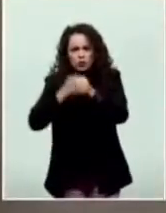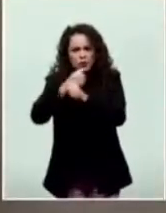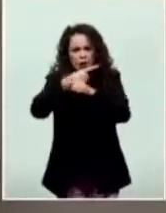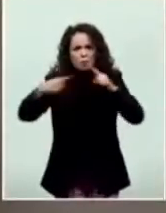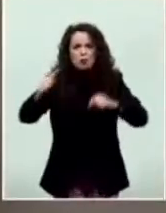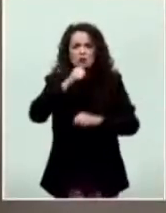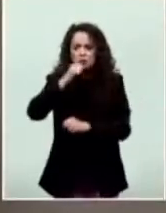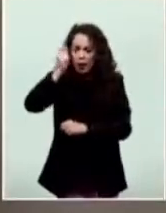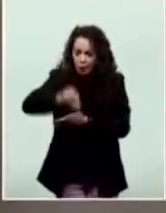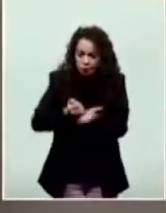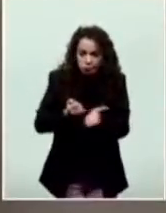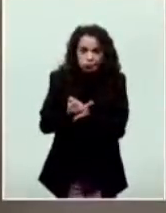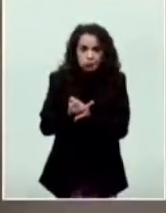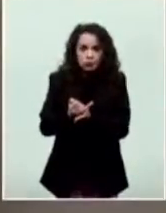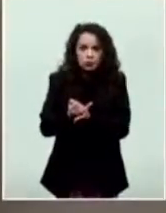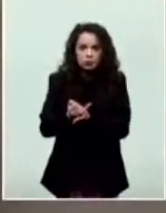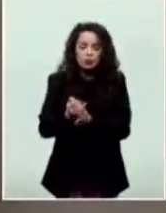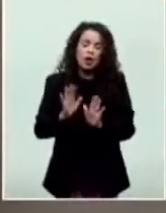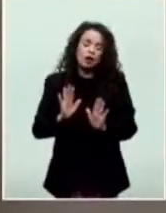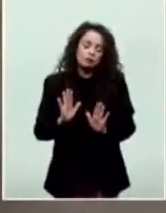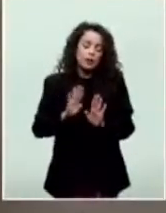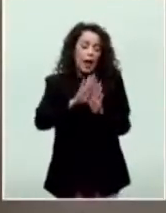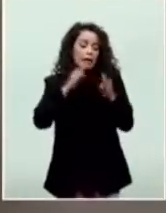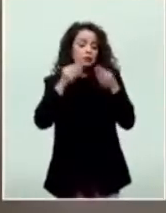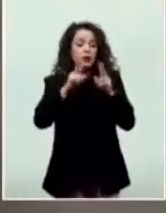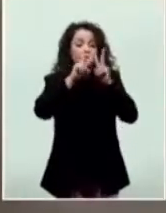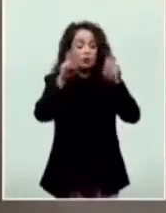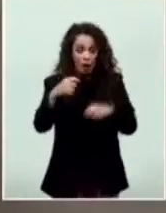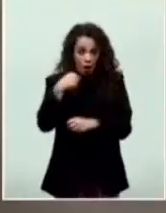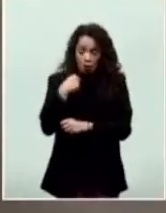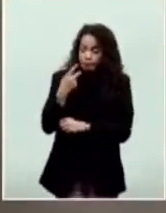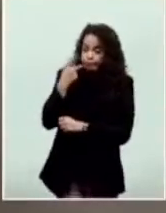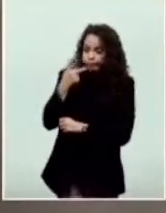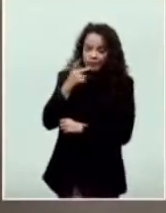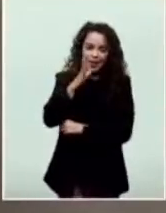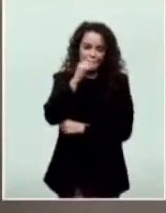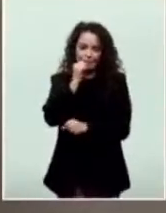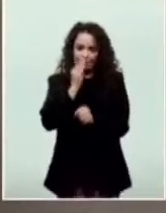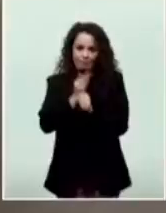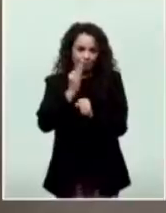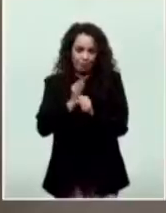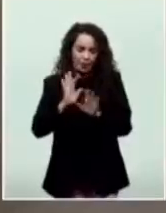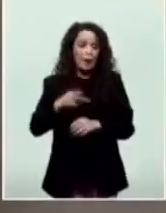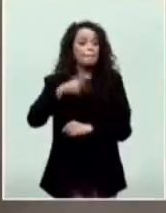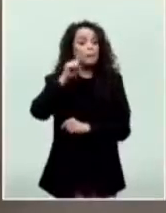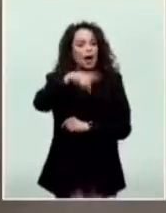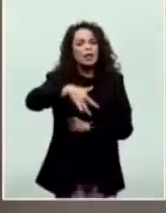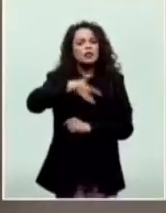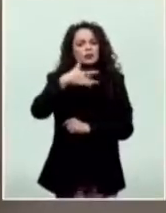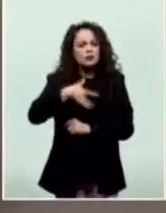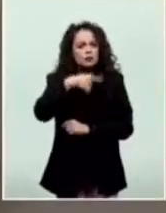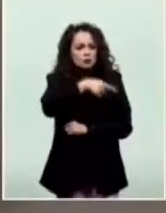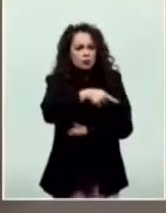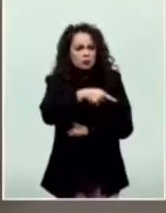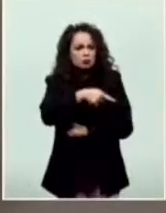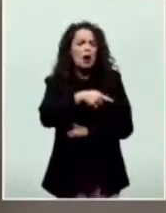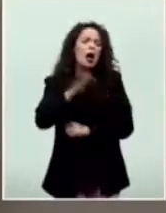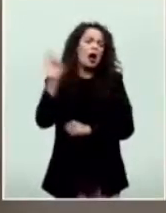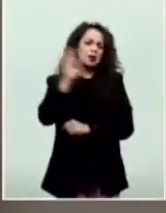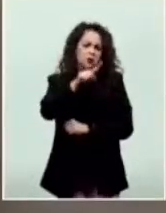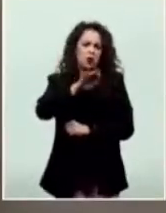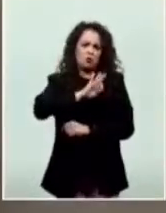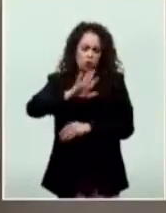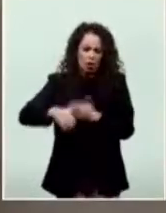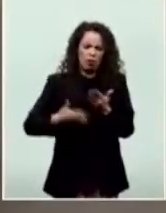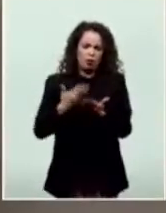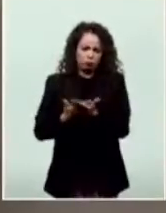de temas específicos. Cualquier persona que sienta que esté en ese supuesto lo puede replantear. Sin embargo, hasta donde